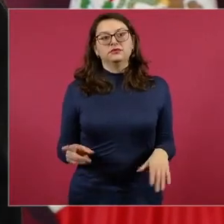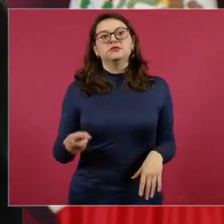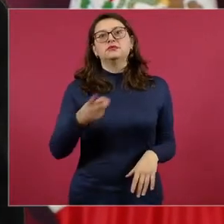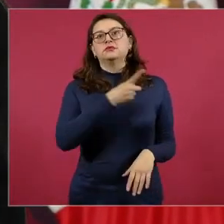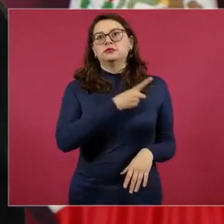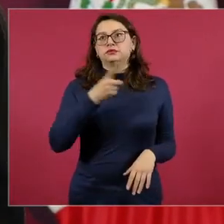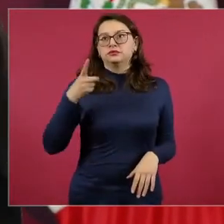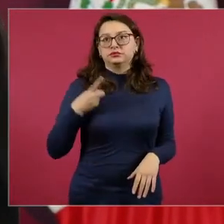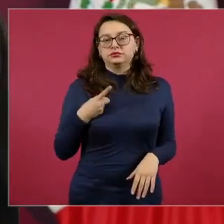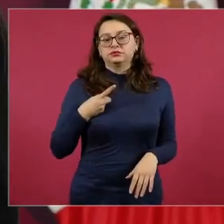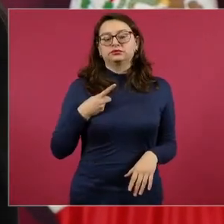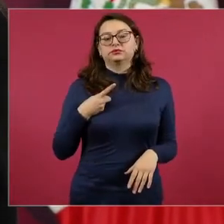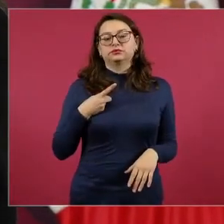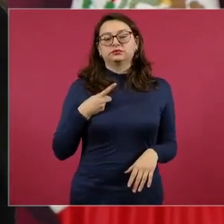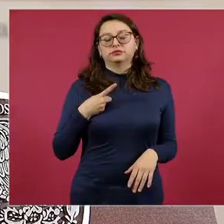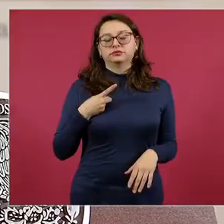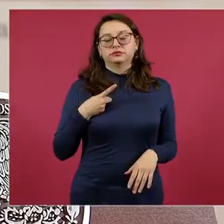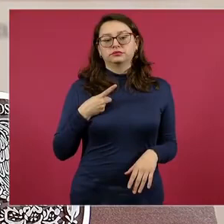necesitamos